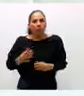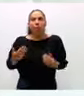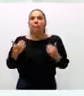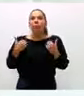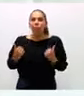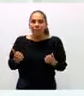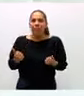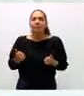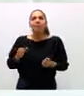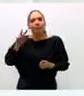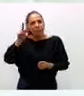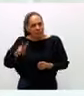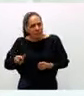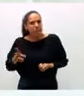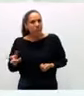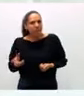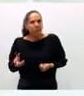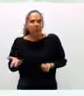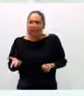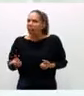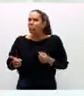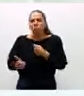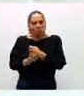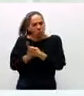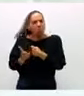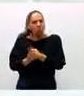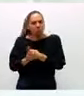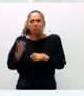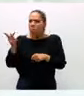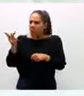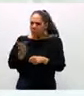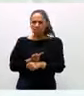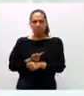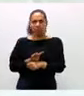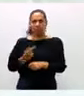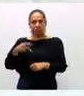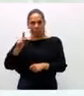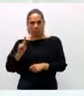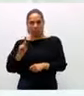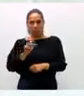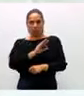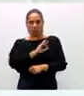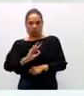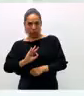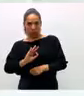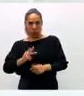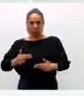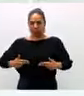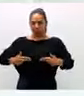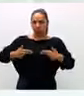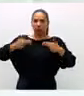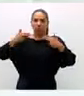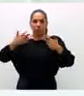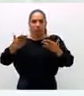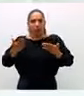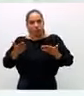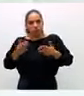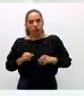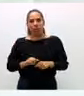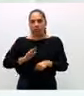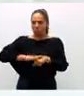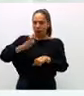que pueden ser resueltos sin violencia a través de la mediación y la negociación, además de brindar oportunidades para el